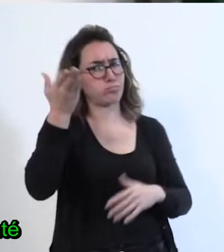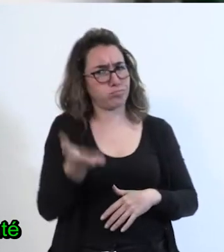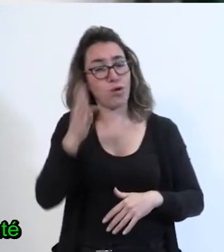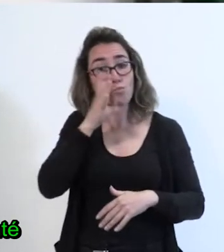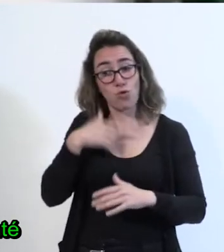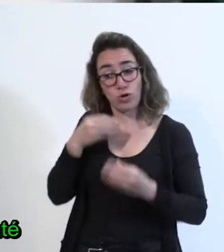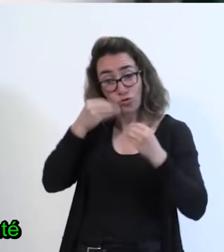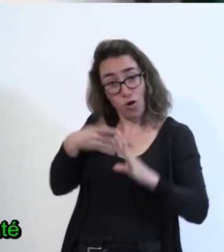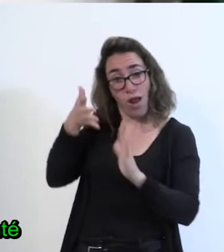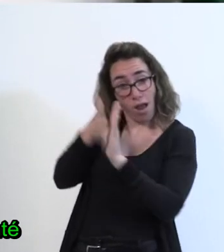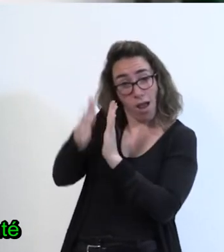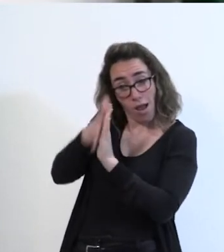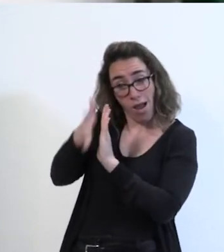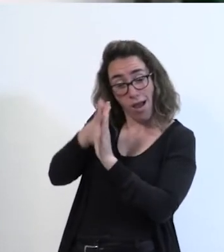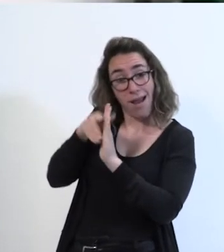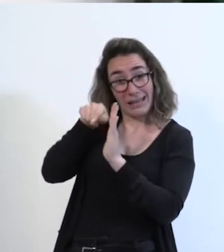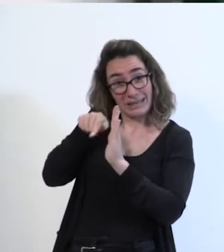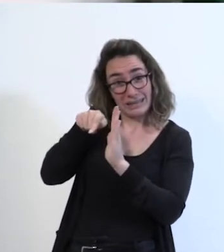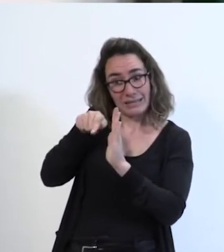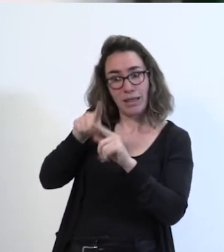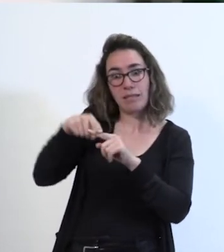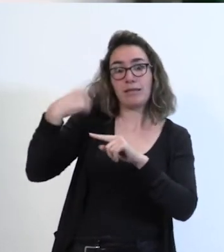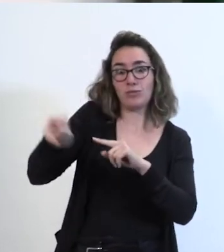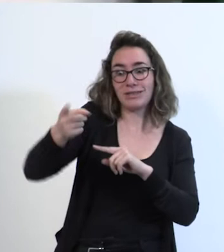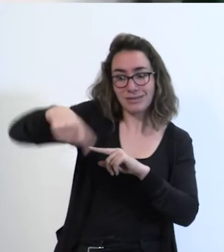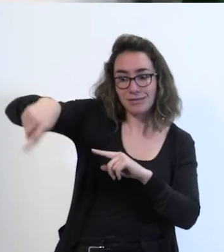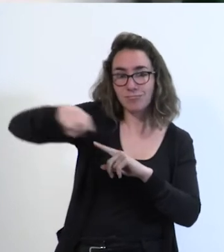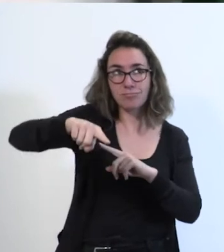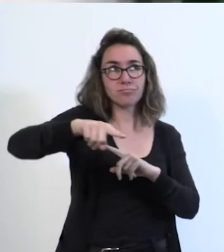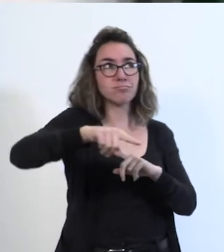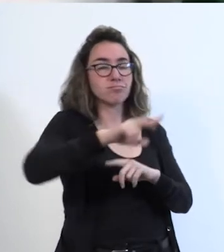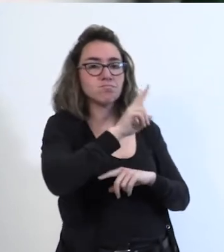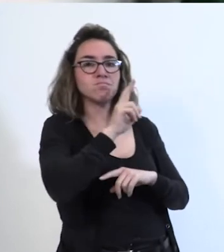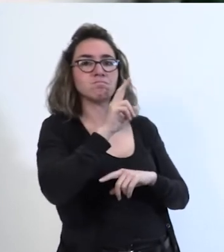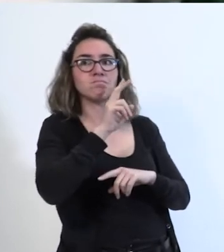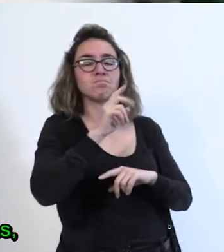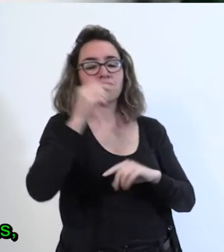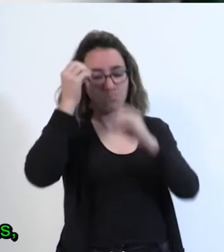esa historia que yo les conté sirvió para que ellas